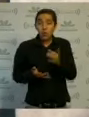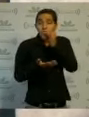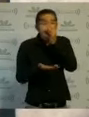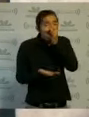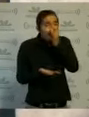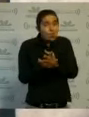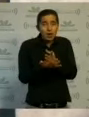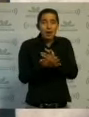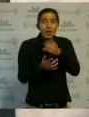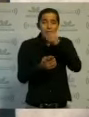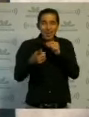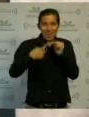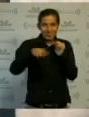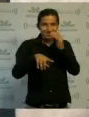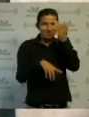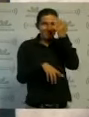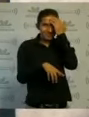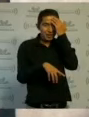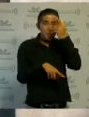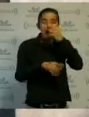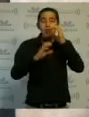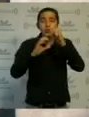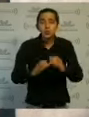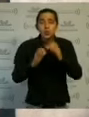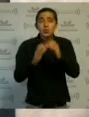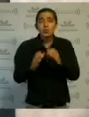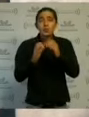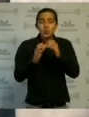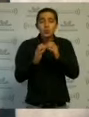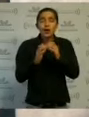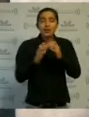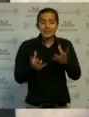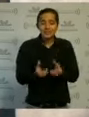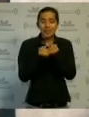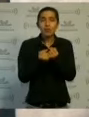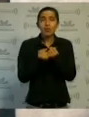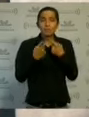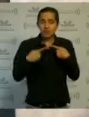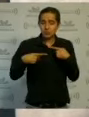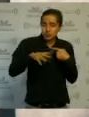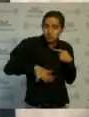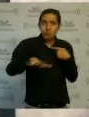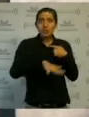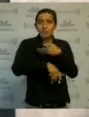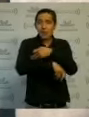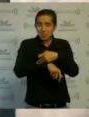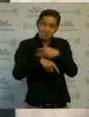ahora conocida de proteger y mantener a salvo a nuestros seres queridos